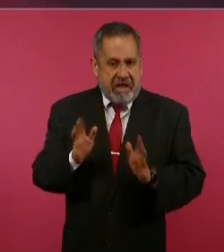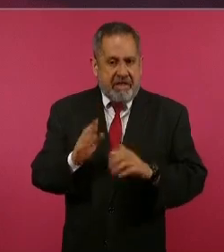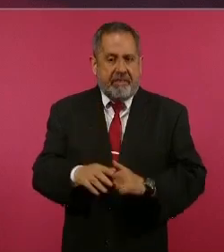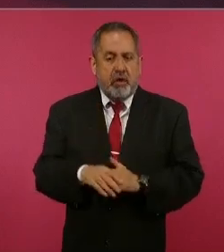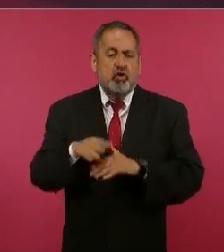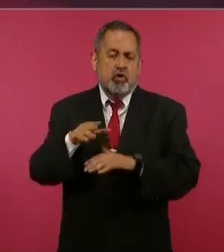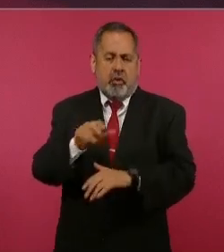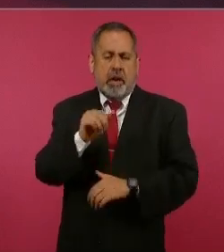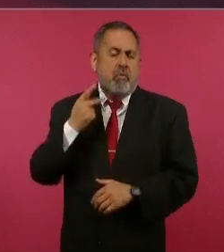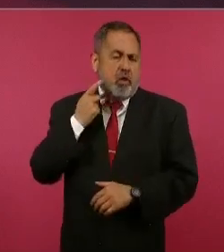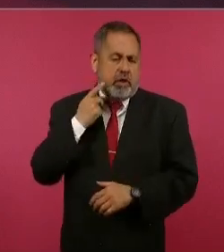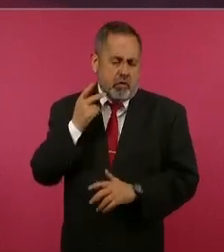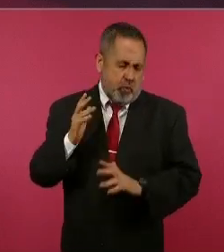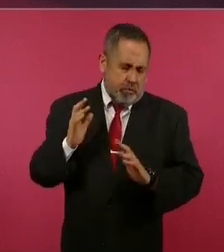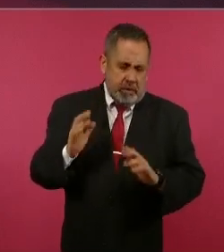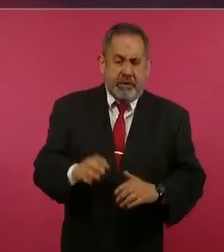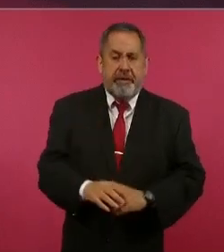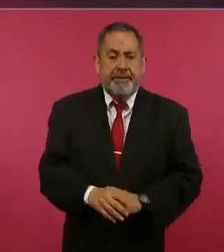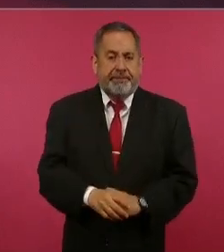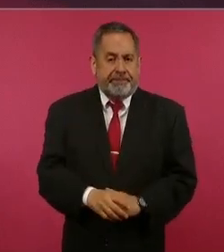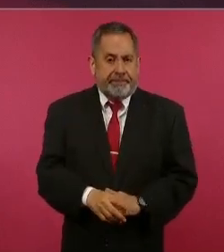lo político.